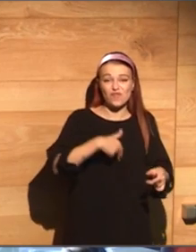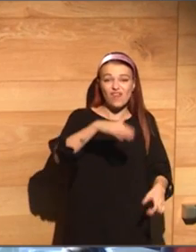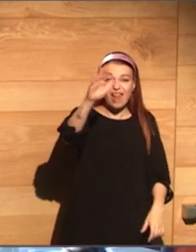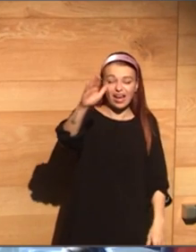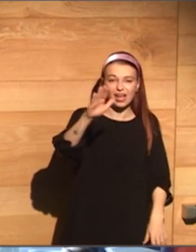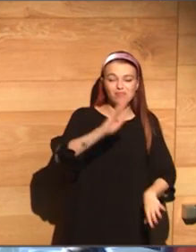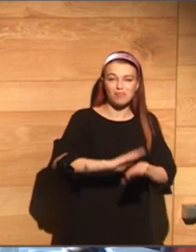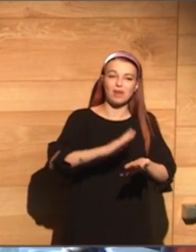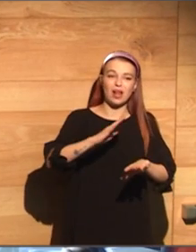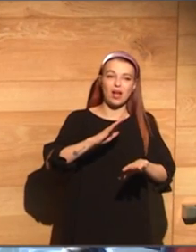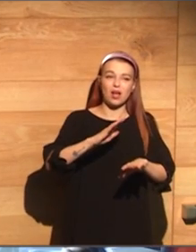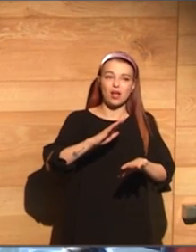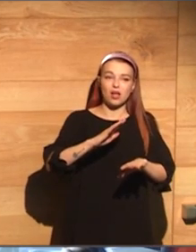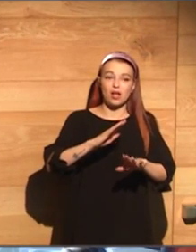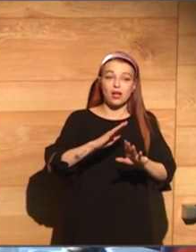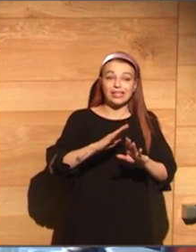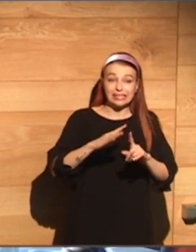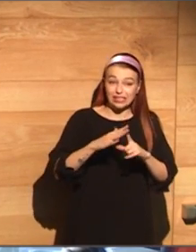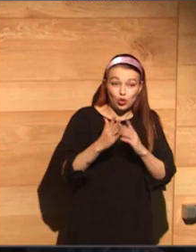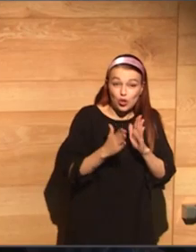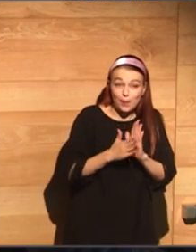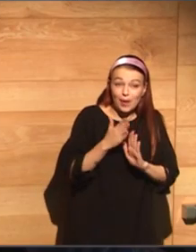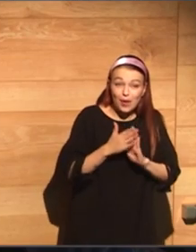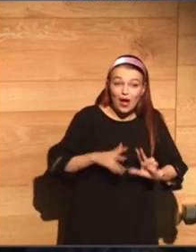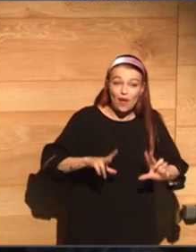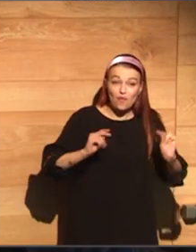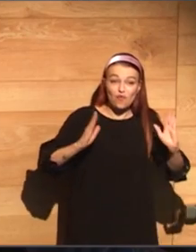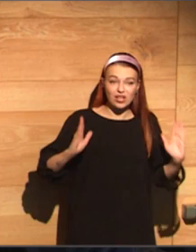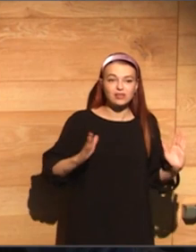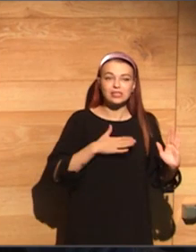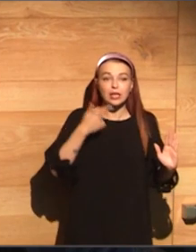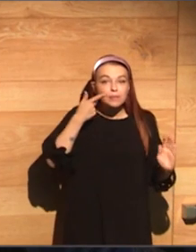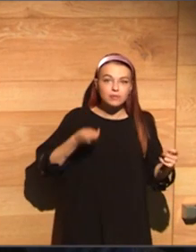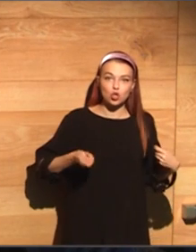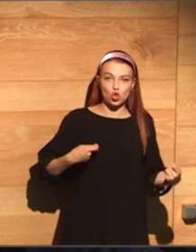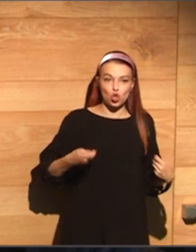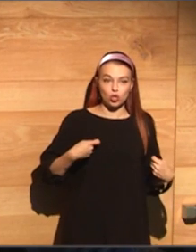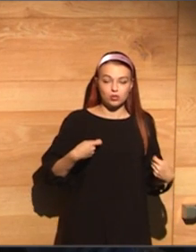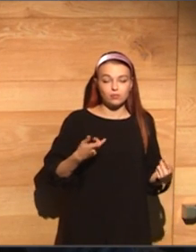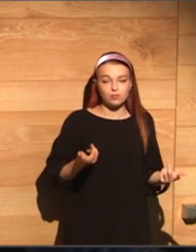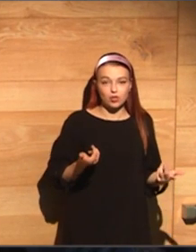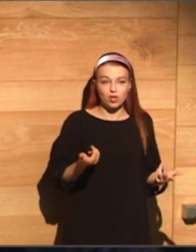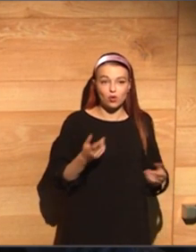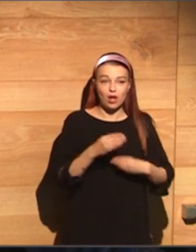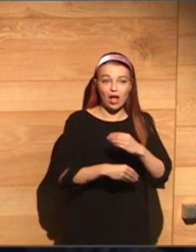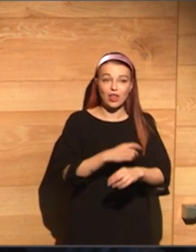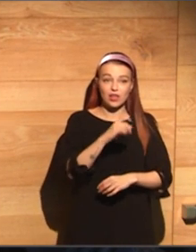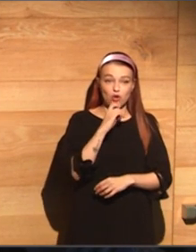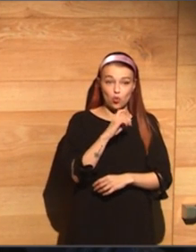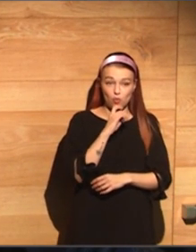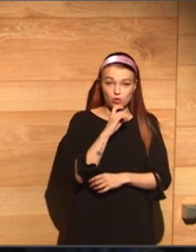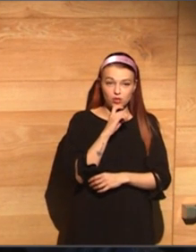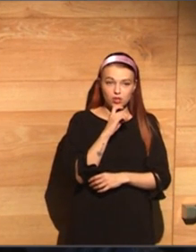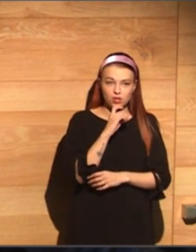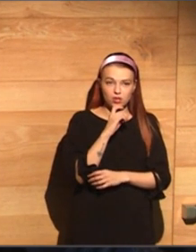tratar de controlar esos últimos años. Y lo que pasa es que lo hizo como no puede evitar hacerlo él. Con una